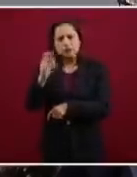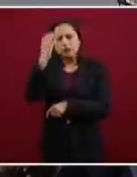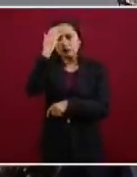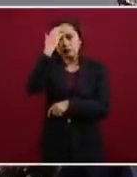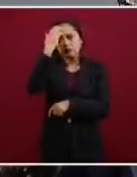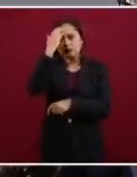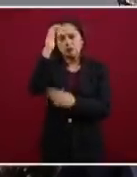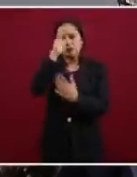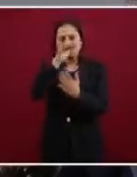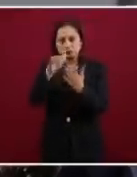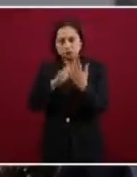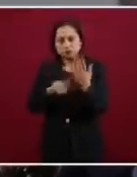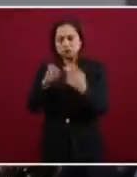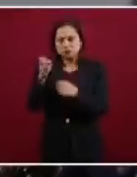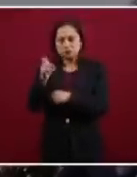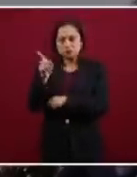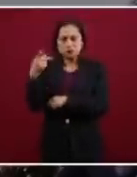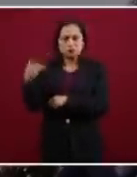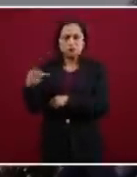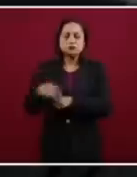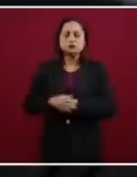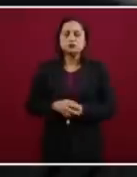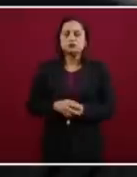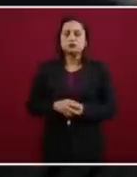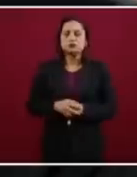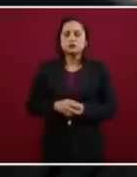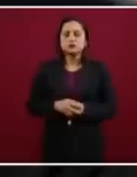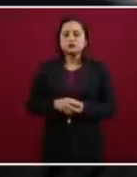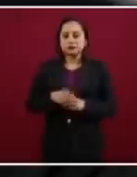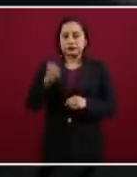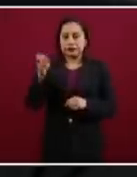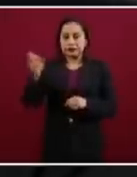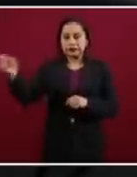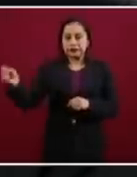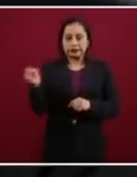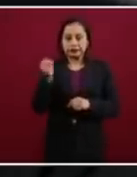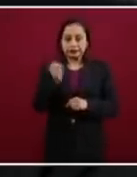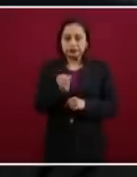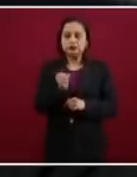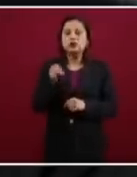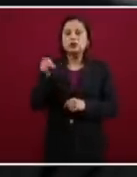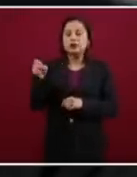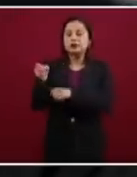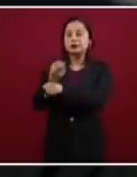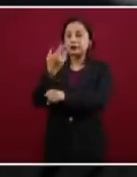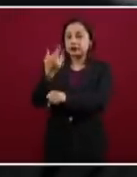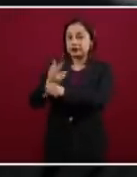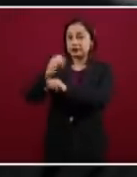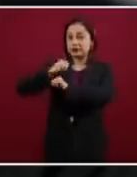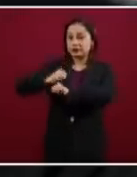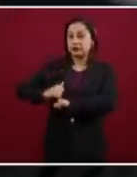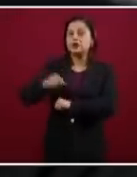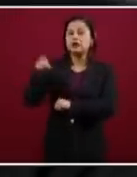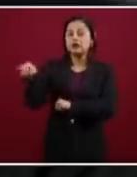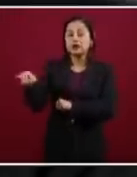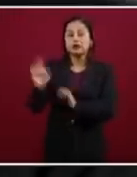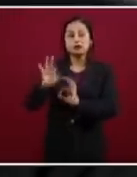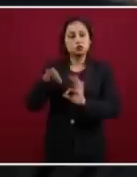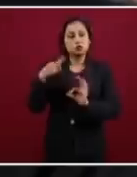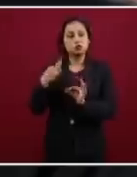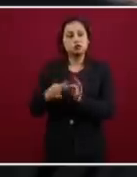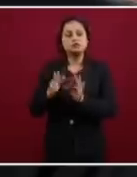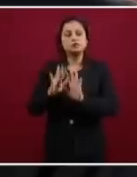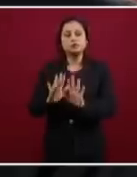víctor manuel toledo entonces eso es una garantía él no va para una